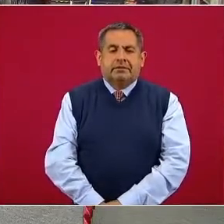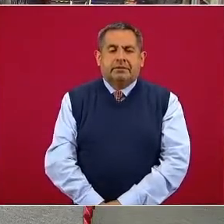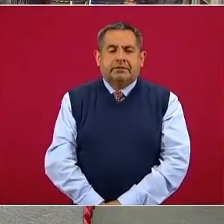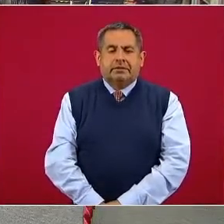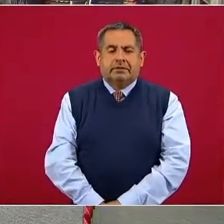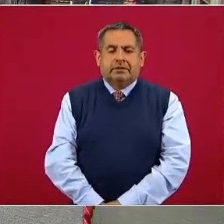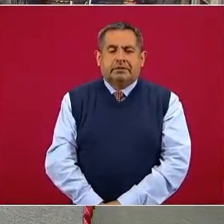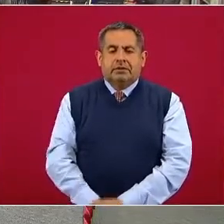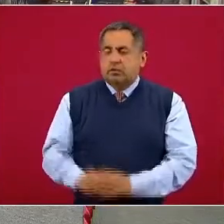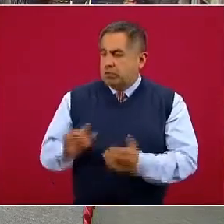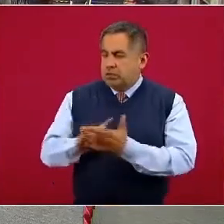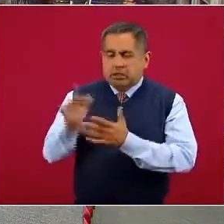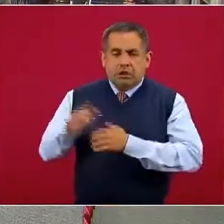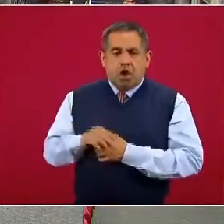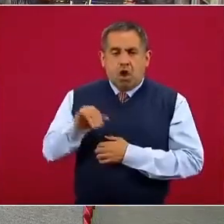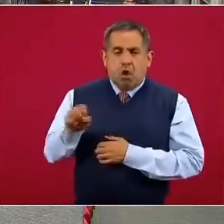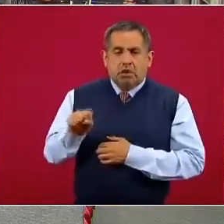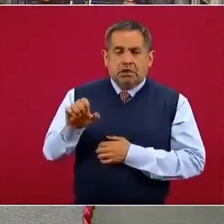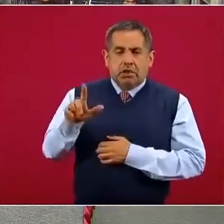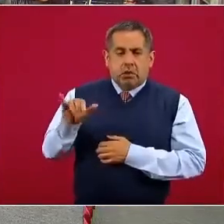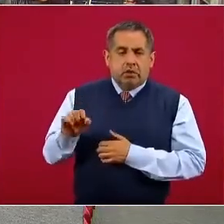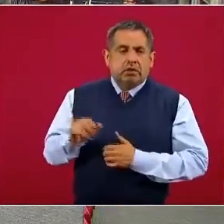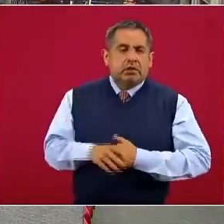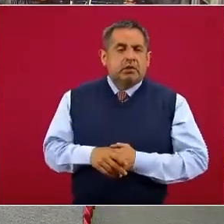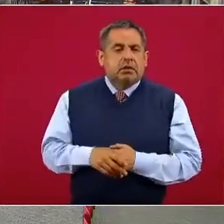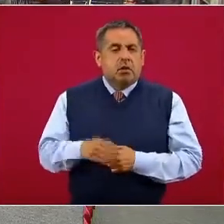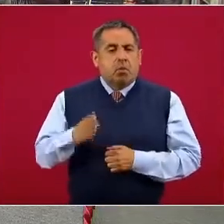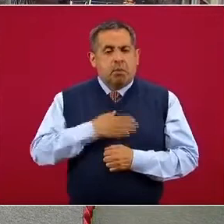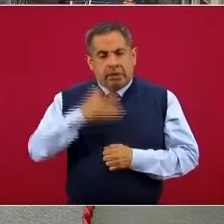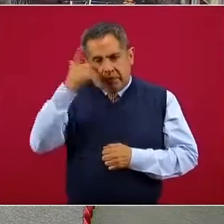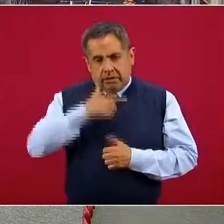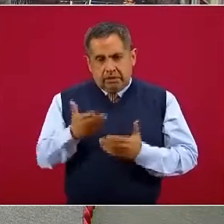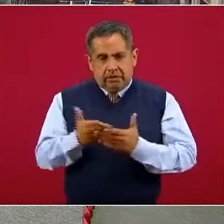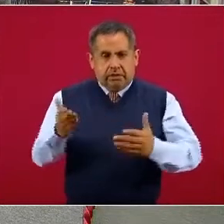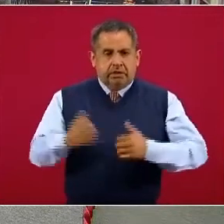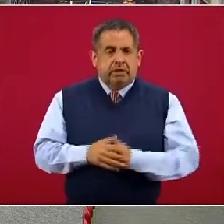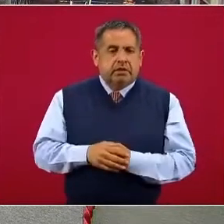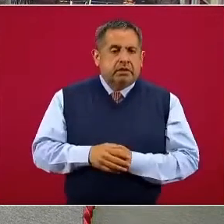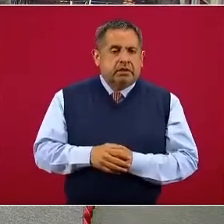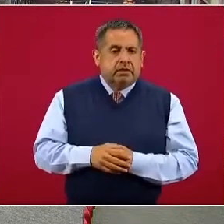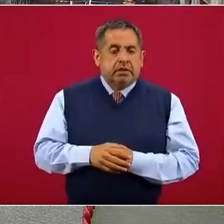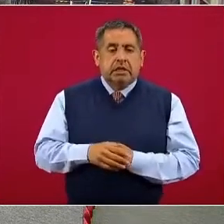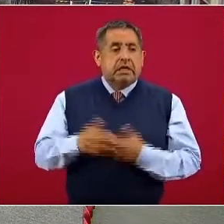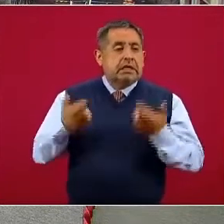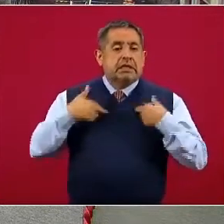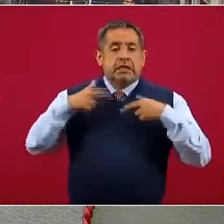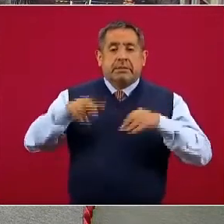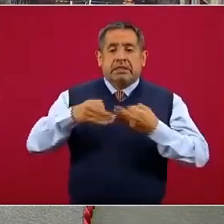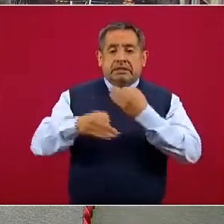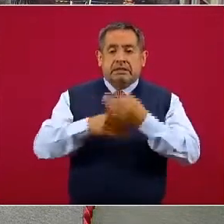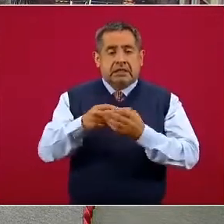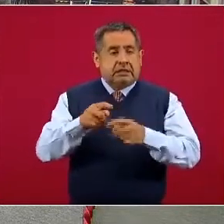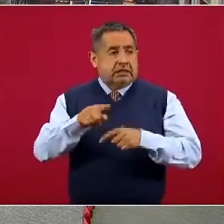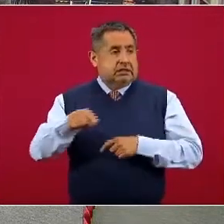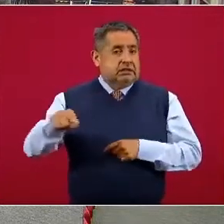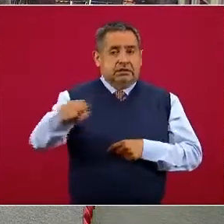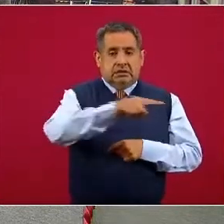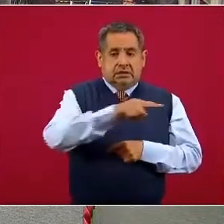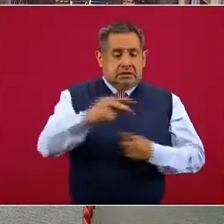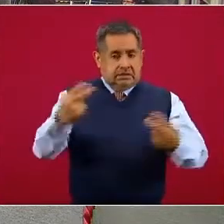Muchas gracias, José Luis. Muy buenas noches a todos los representantes de los medios, a quienes nos